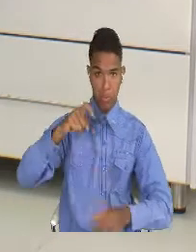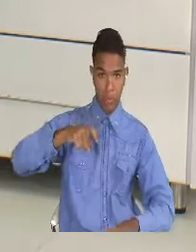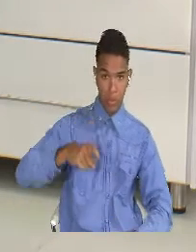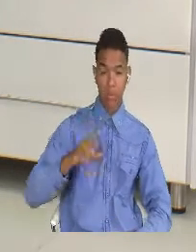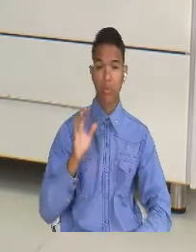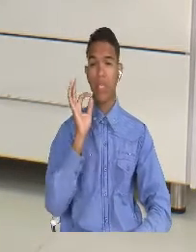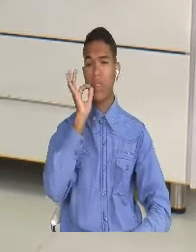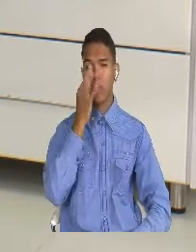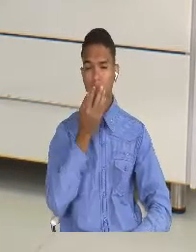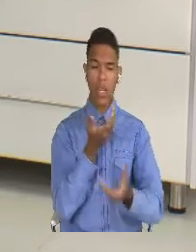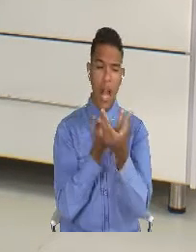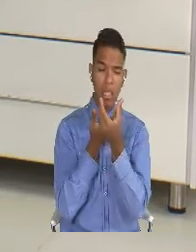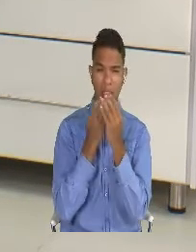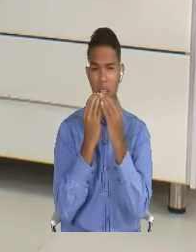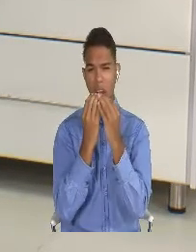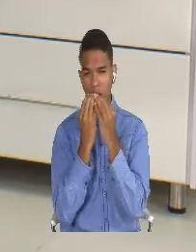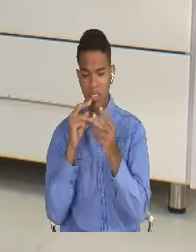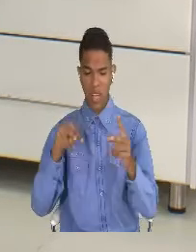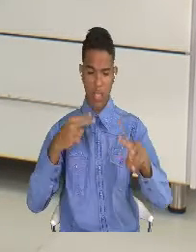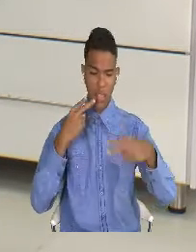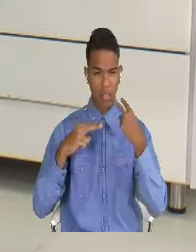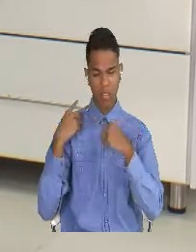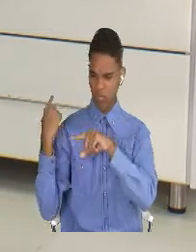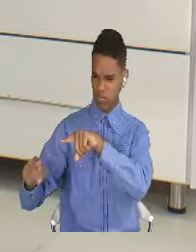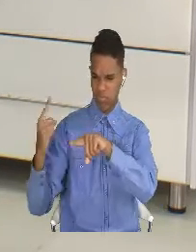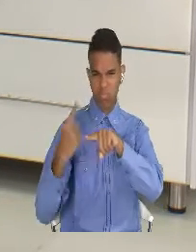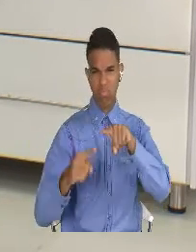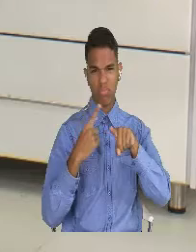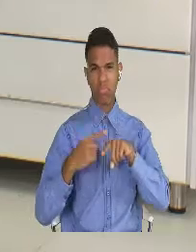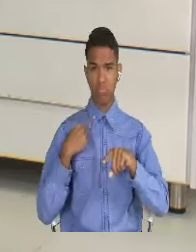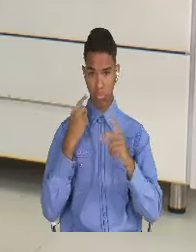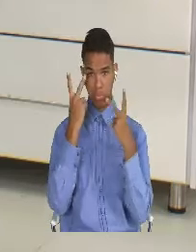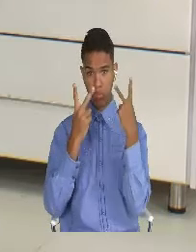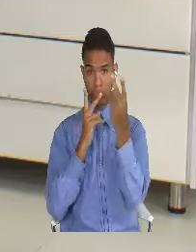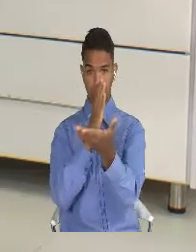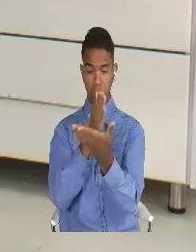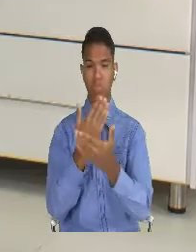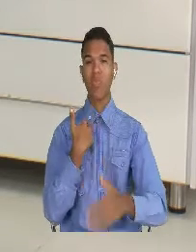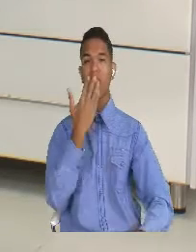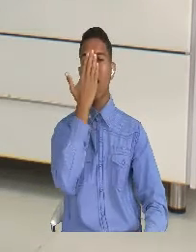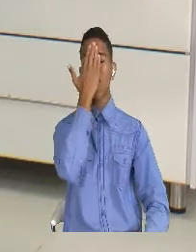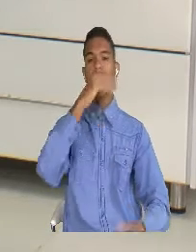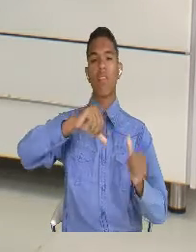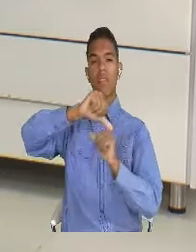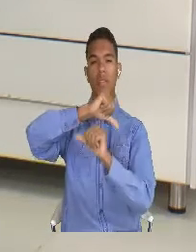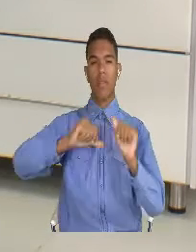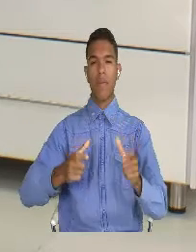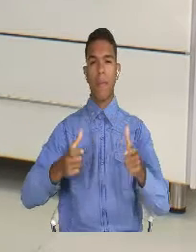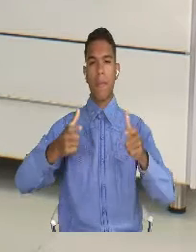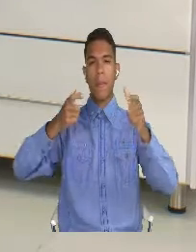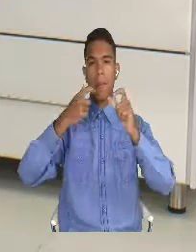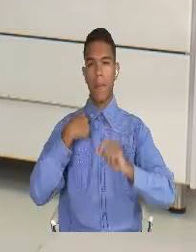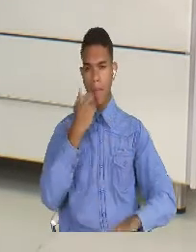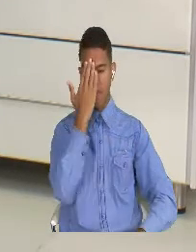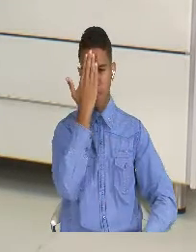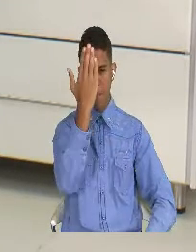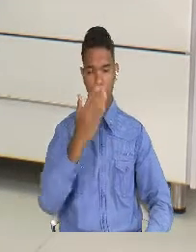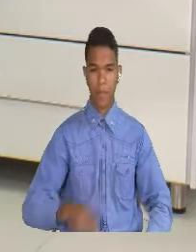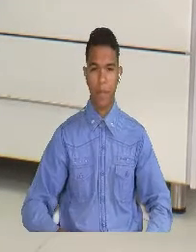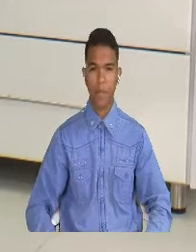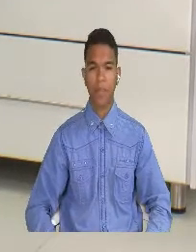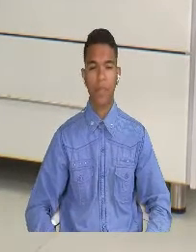rico y delicioso en las comidas rápidas. Entonces no olviden visitar Mr. Prada enfrente del Parque a la Vida. Ok, yo voy a agregar un poquitico